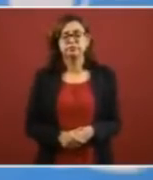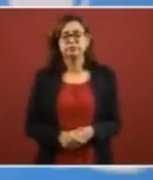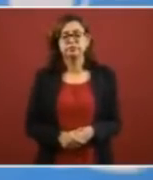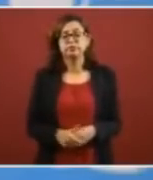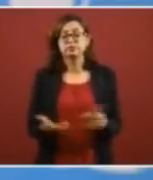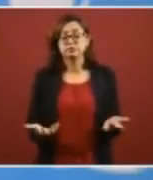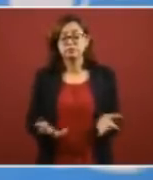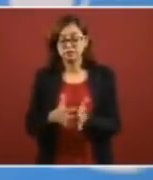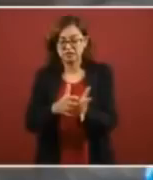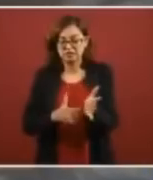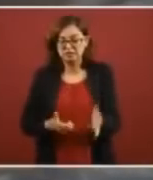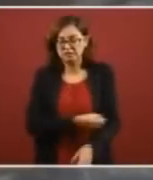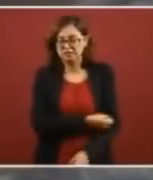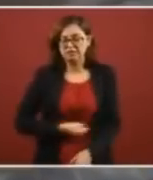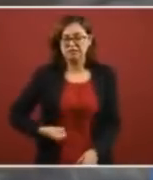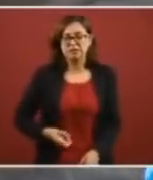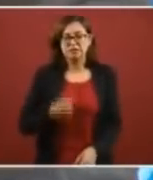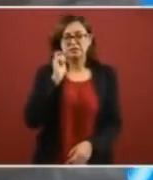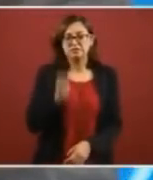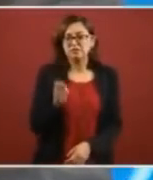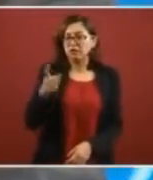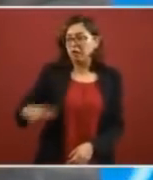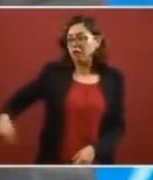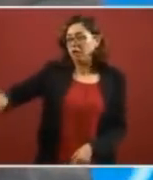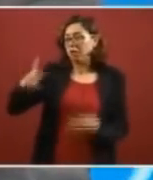tanto el gobierno al pueblo,